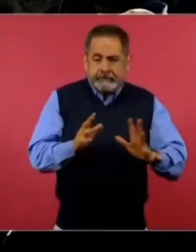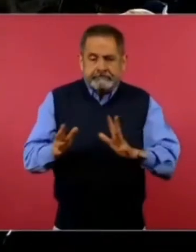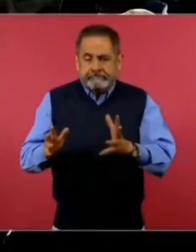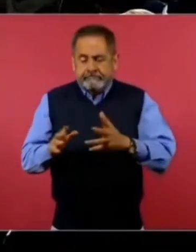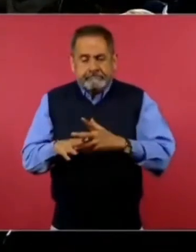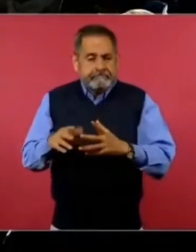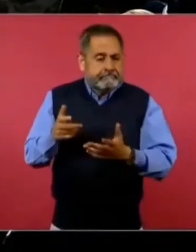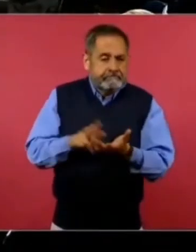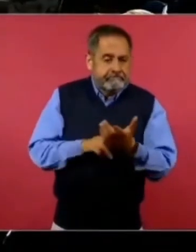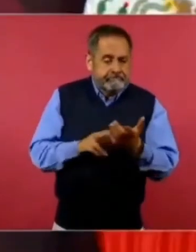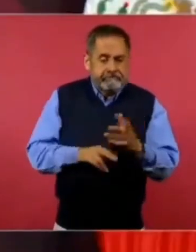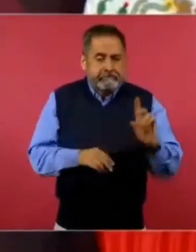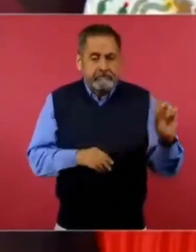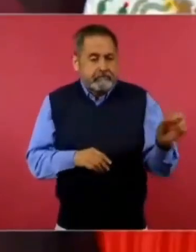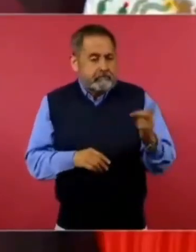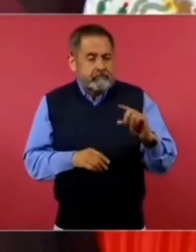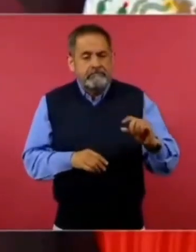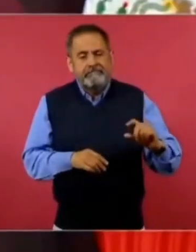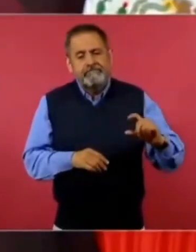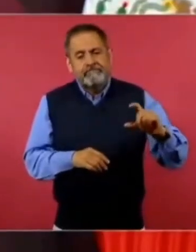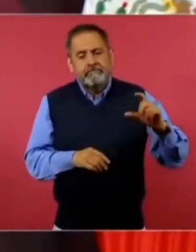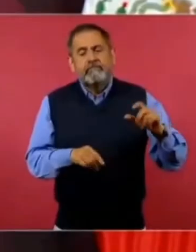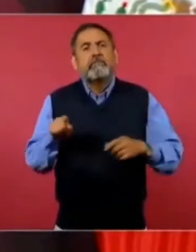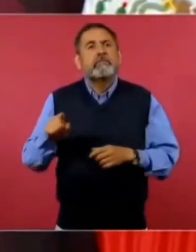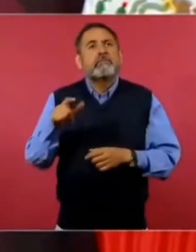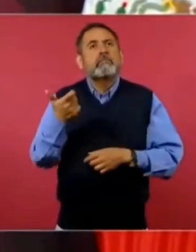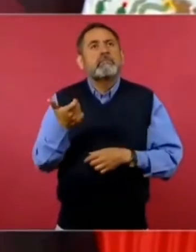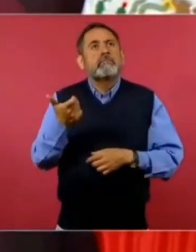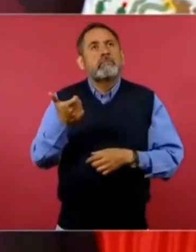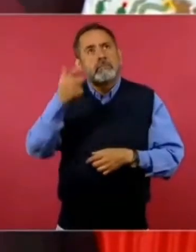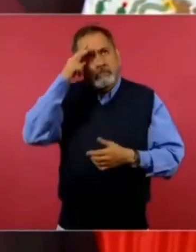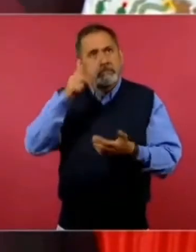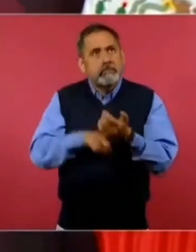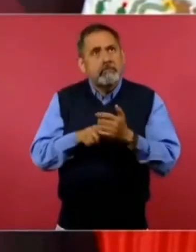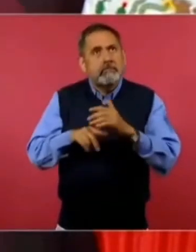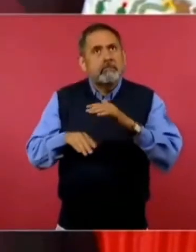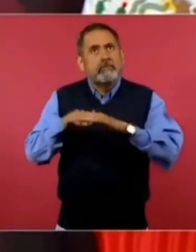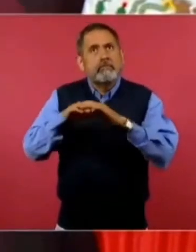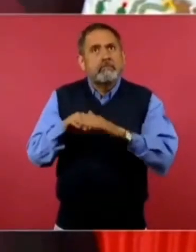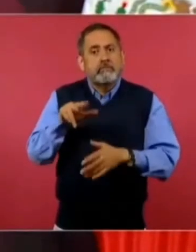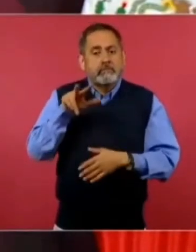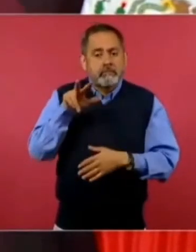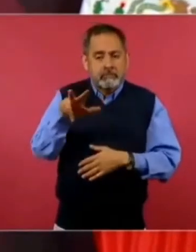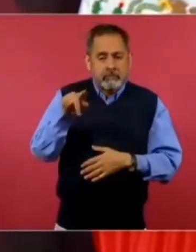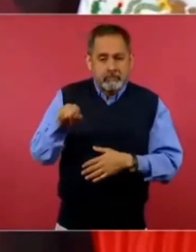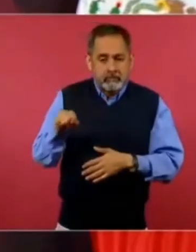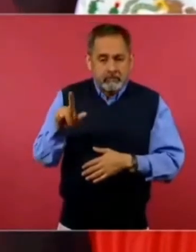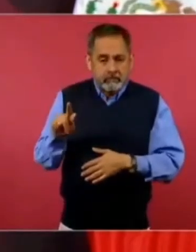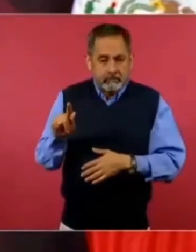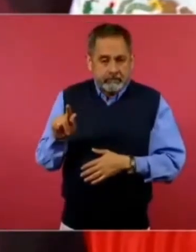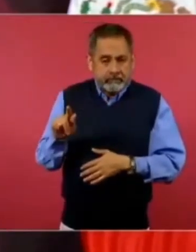sí, y subió, llegó hasta 18.70,